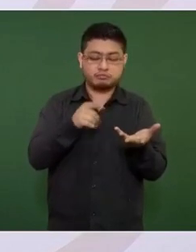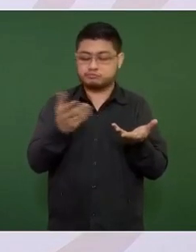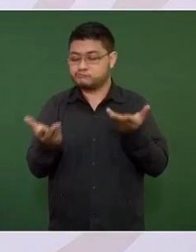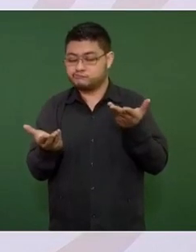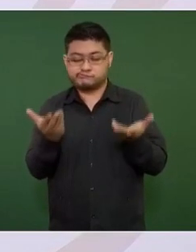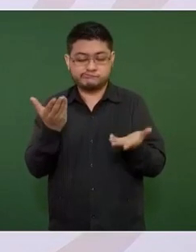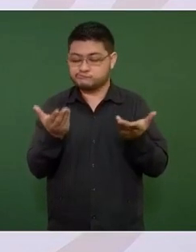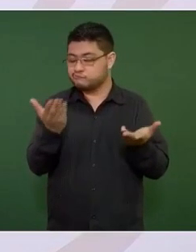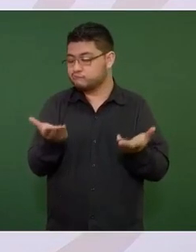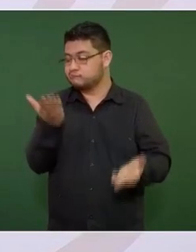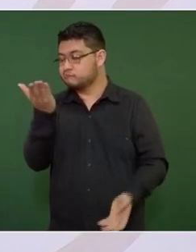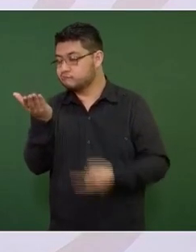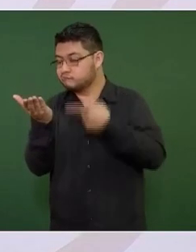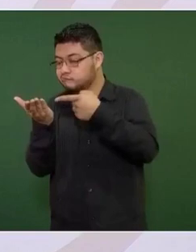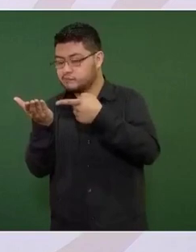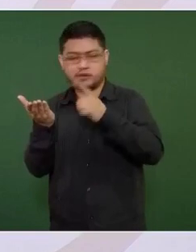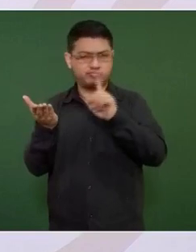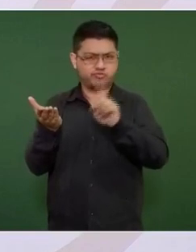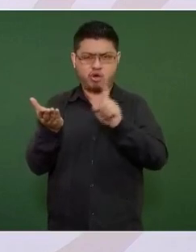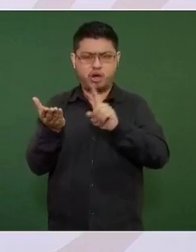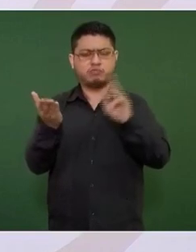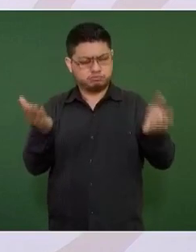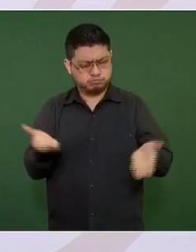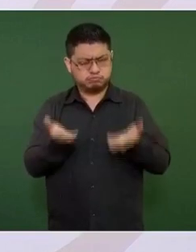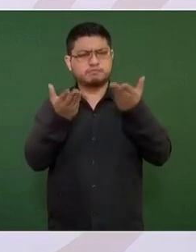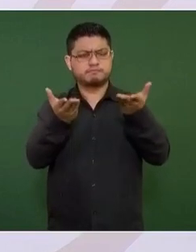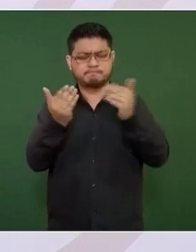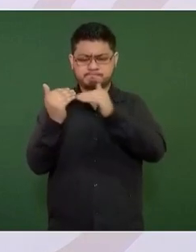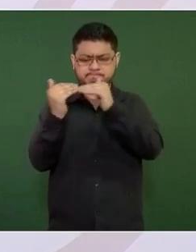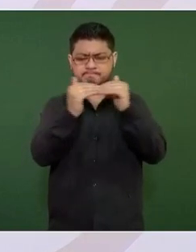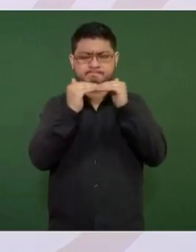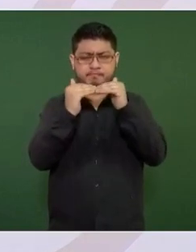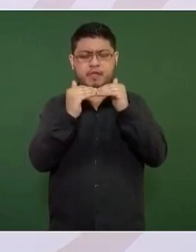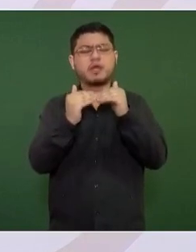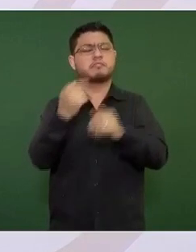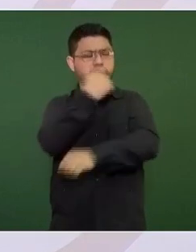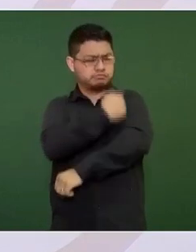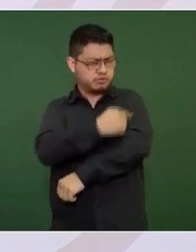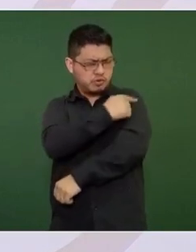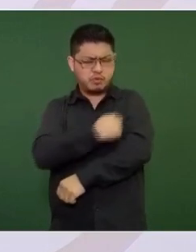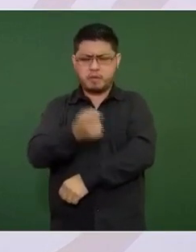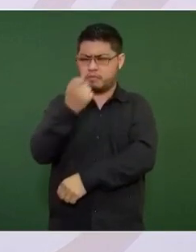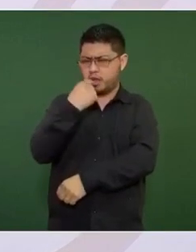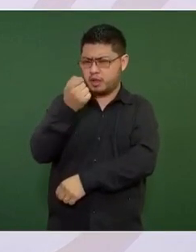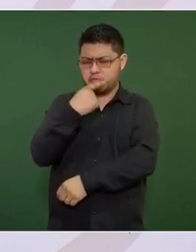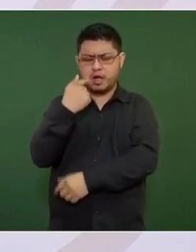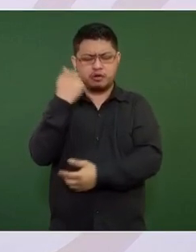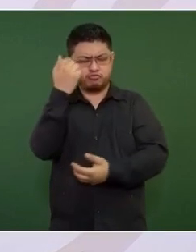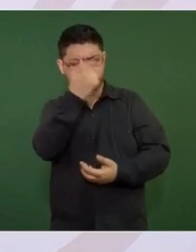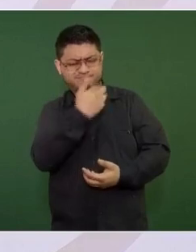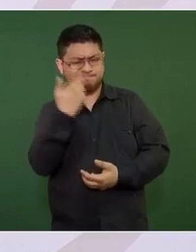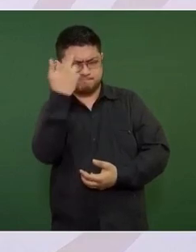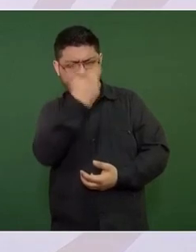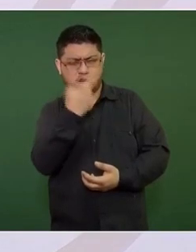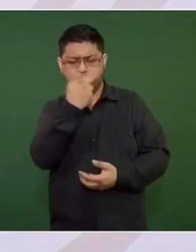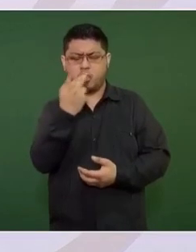con médicos generales enfermeras especialistas medicamentos estudios e intervenciones